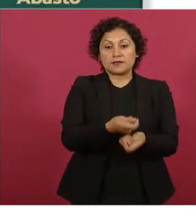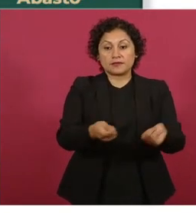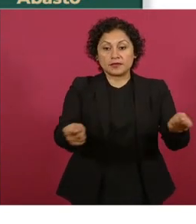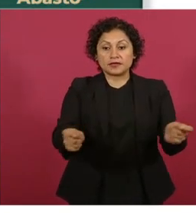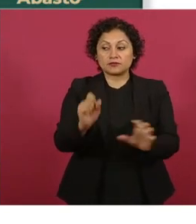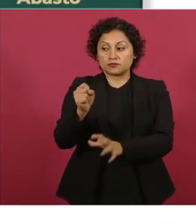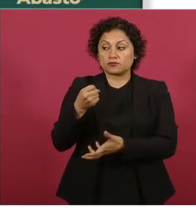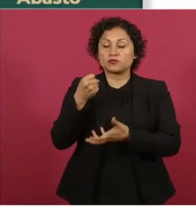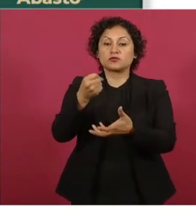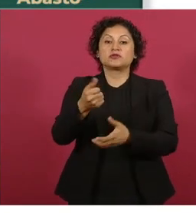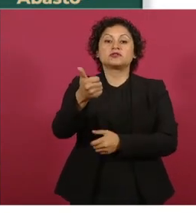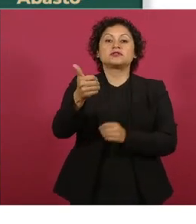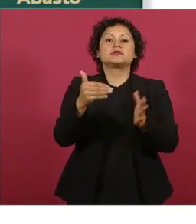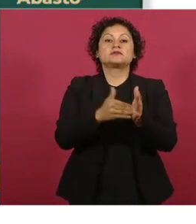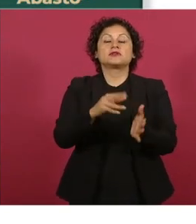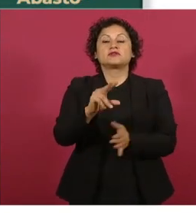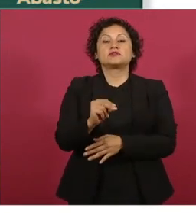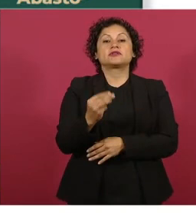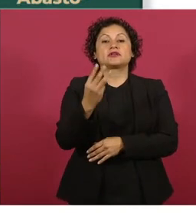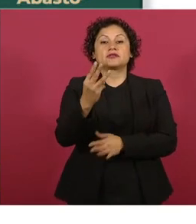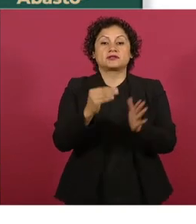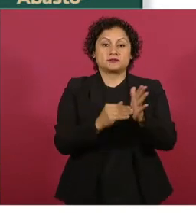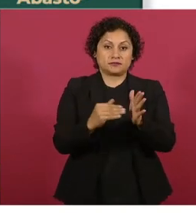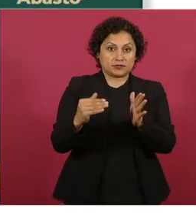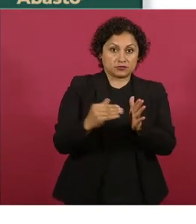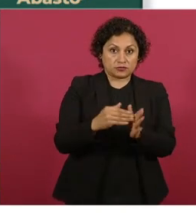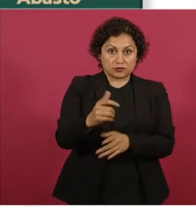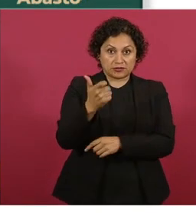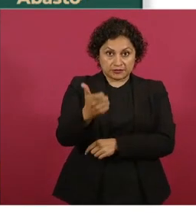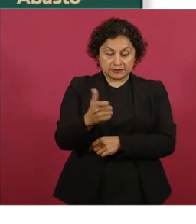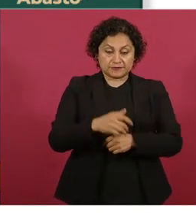de 6.083 millones de pesos. También se han brindado